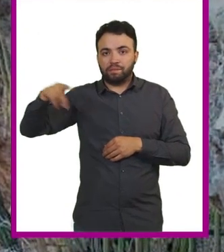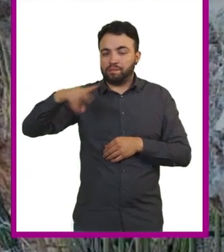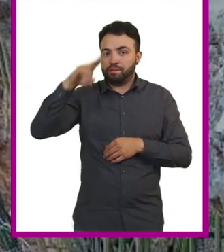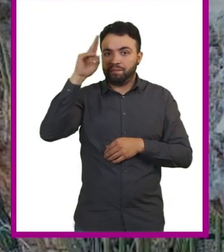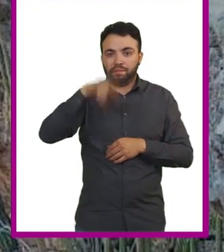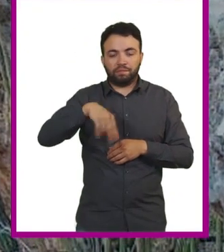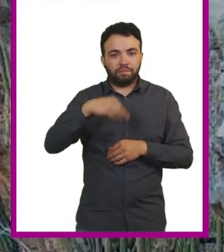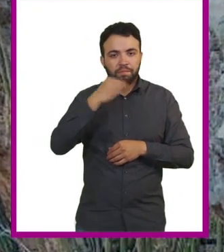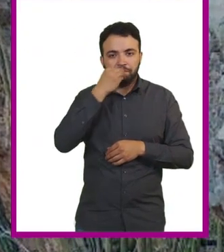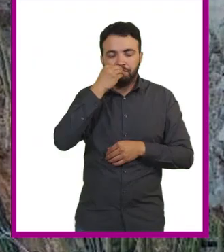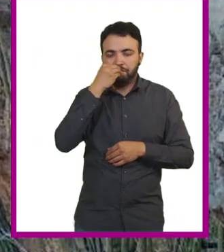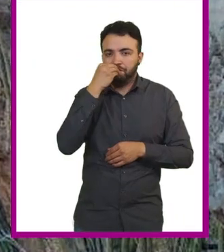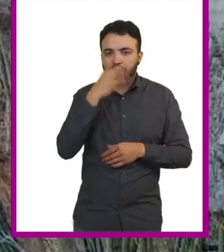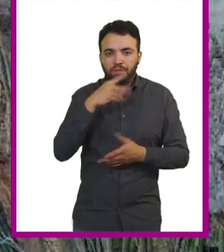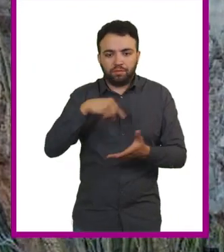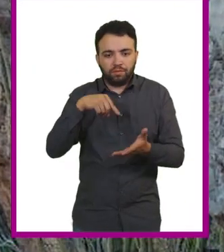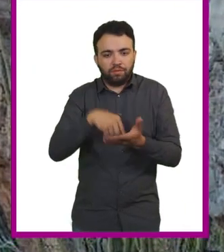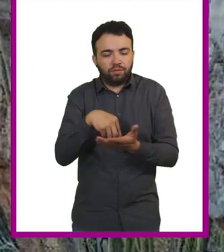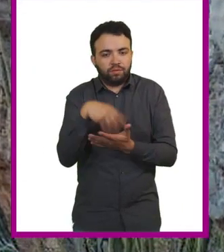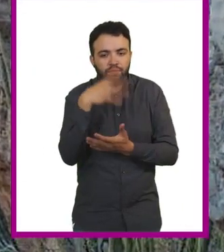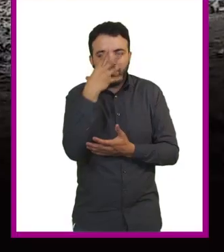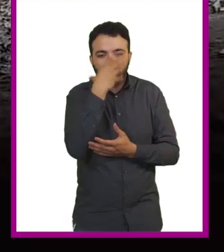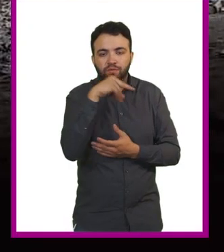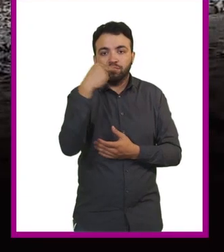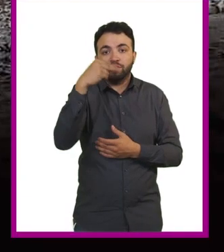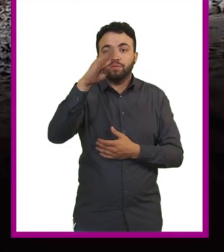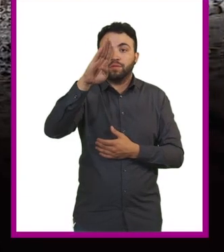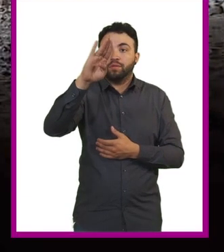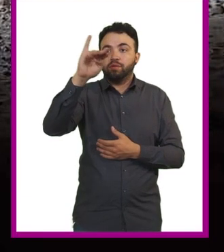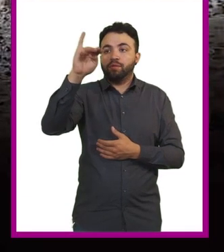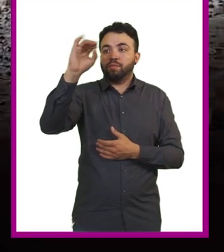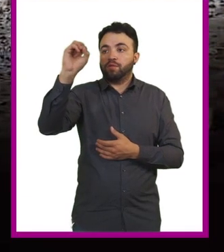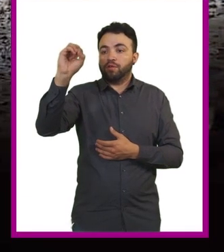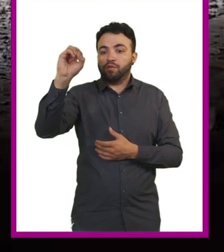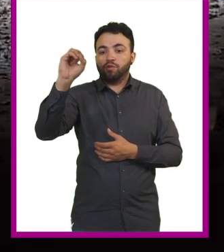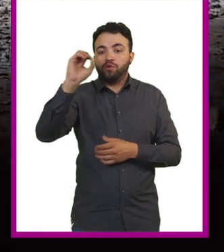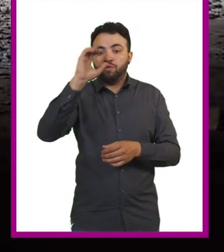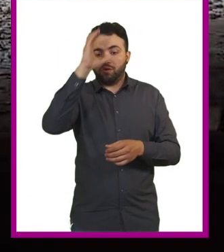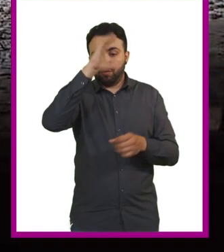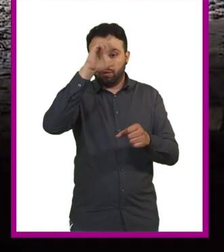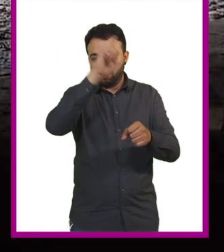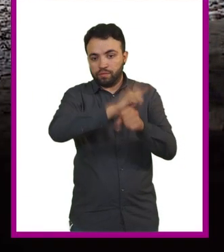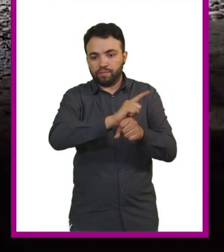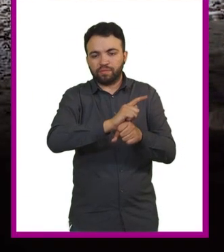que llamamos ahora biocultural, porque los sitios están